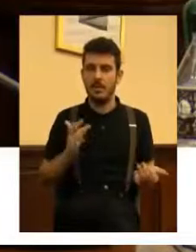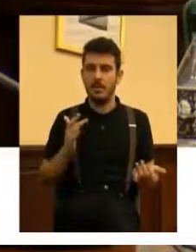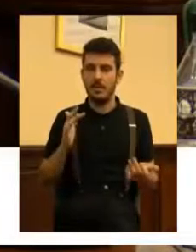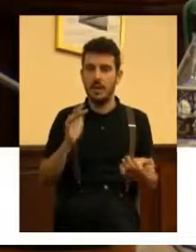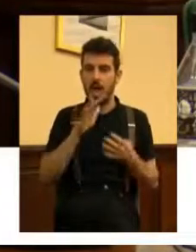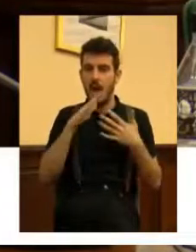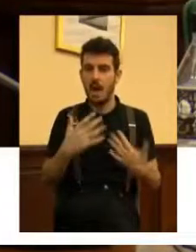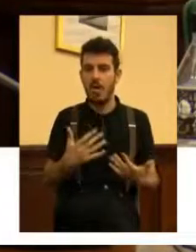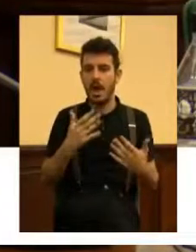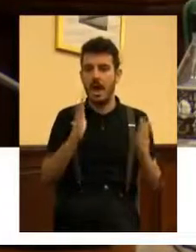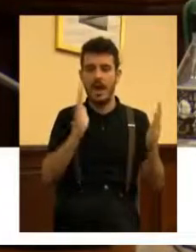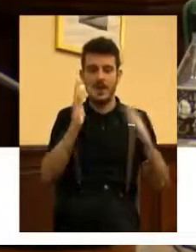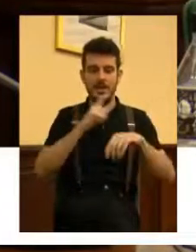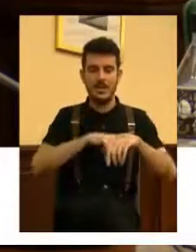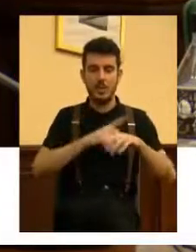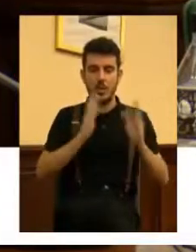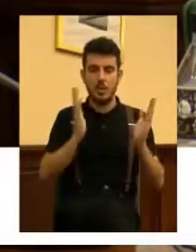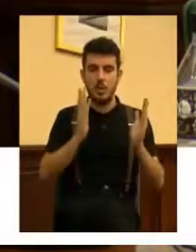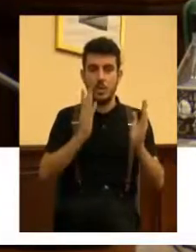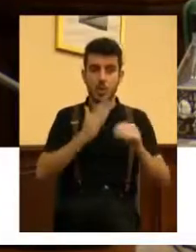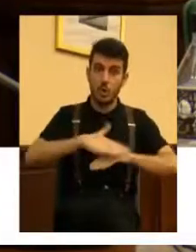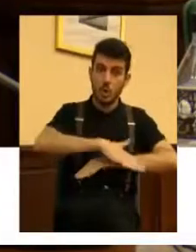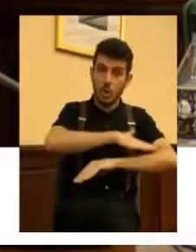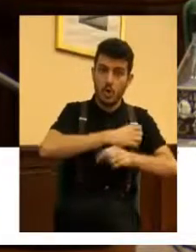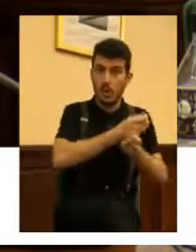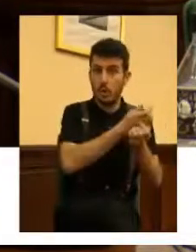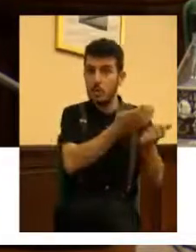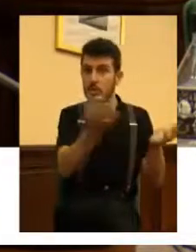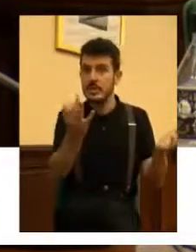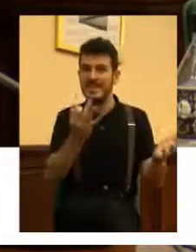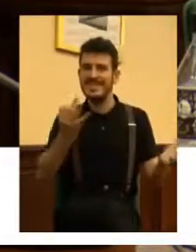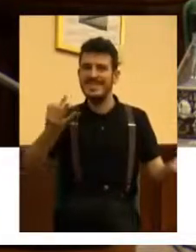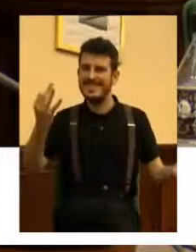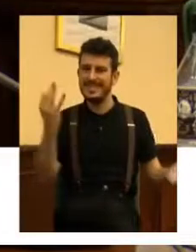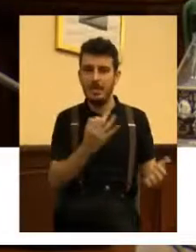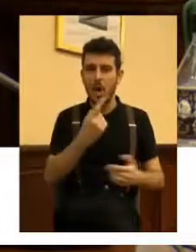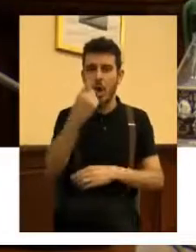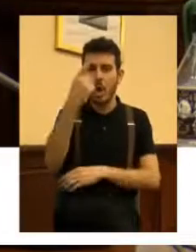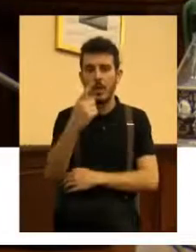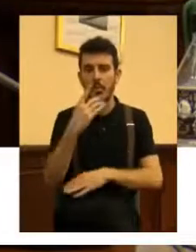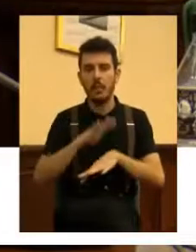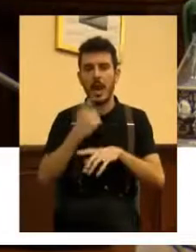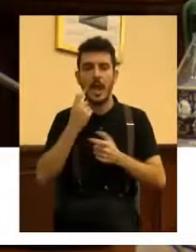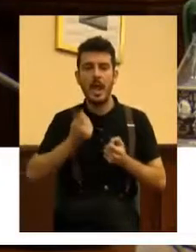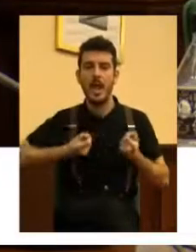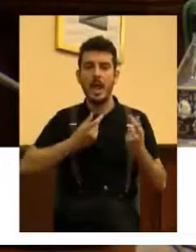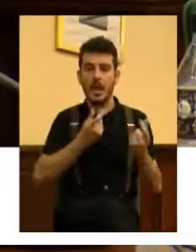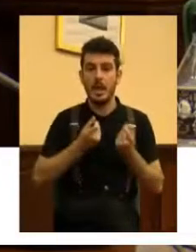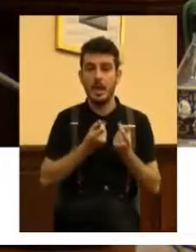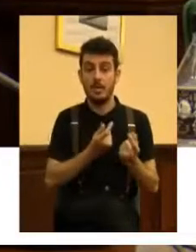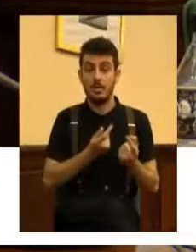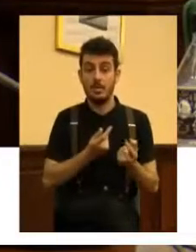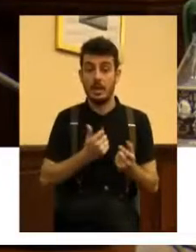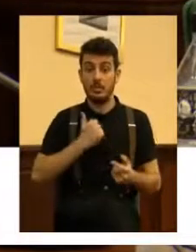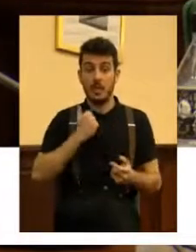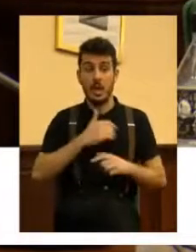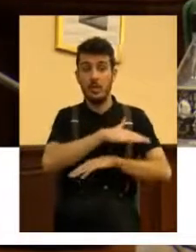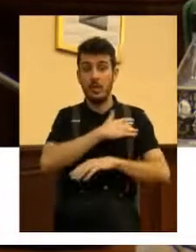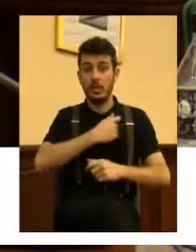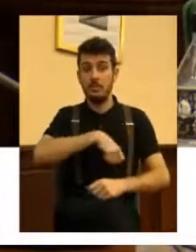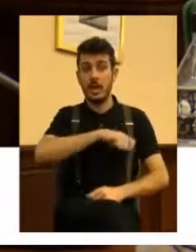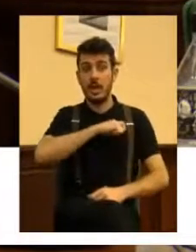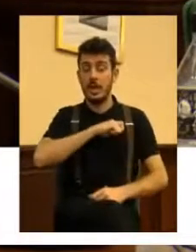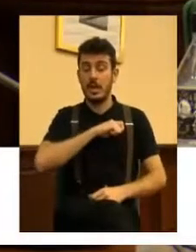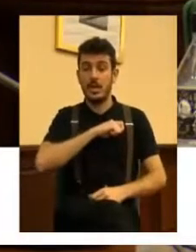estamos en un tiempo en el que las administraciones tienen la obligación de gastar. No es casualidad que el Gobierno de España